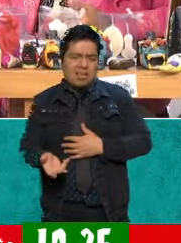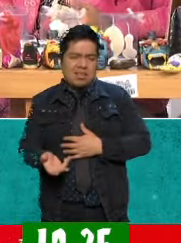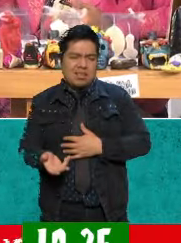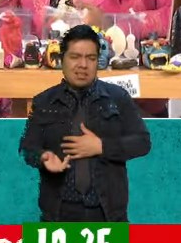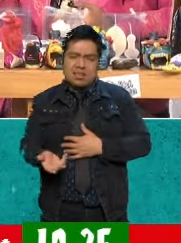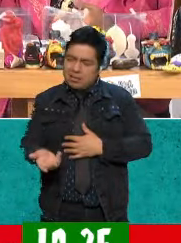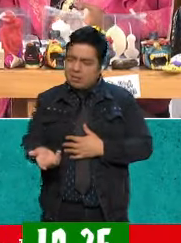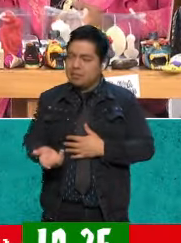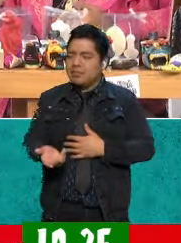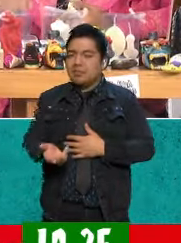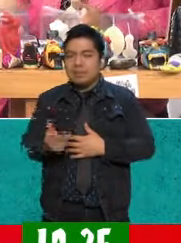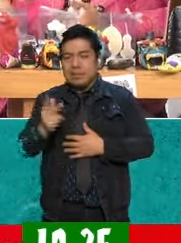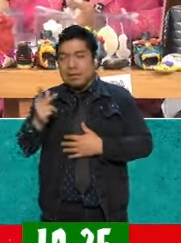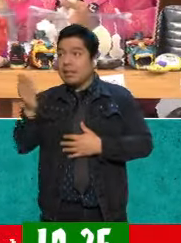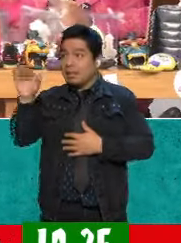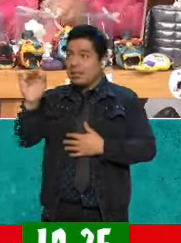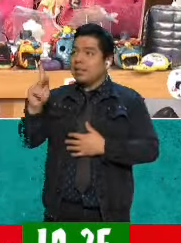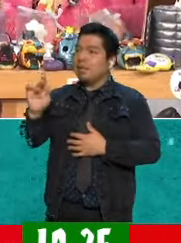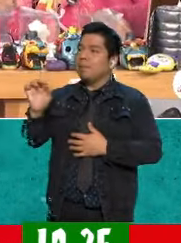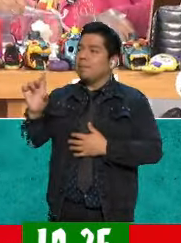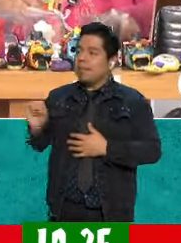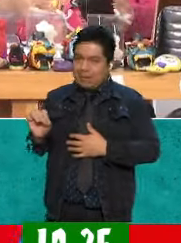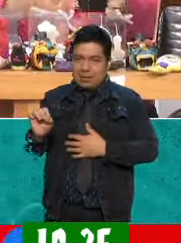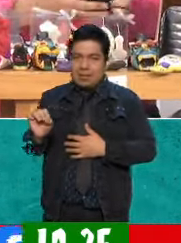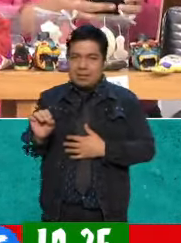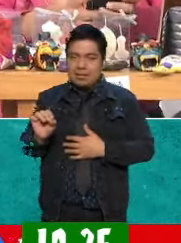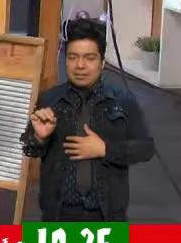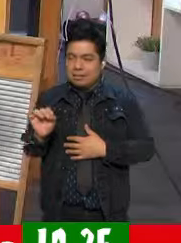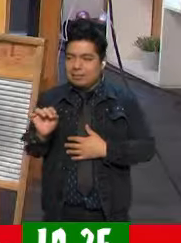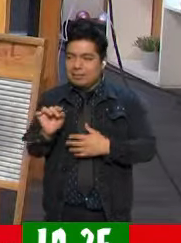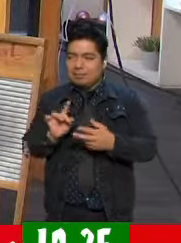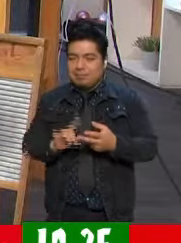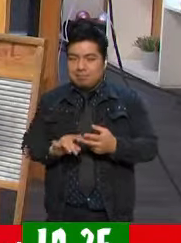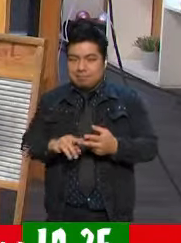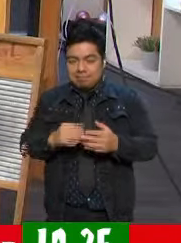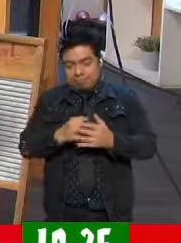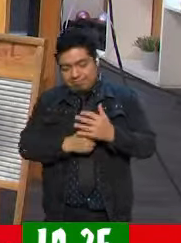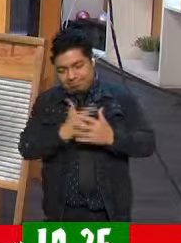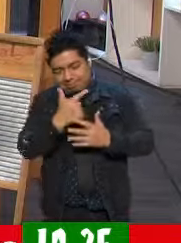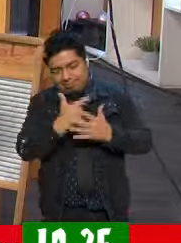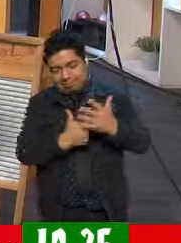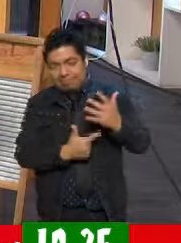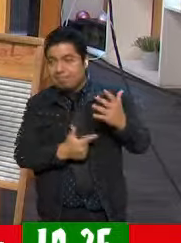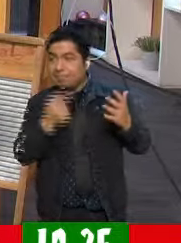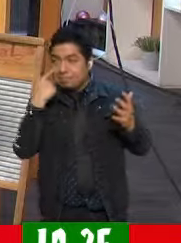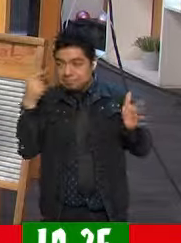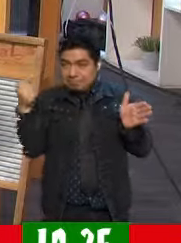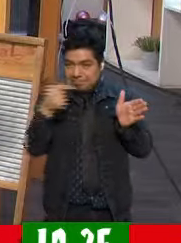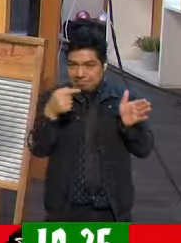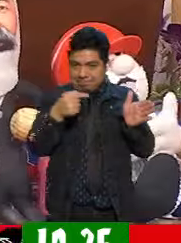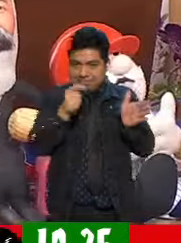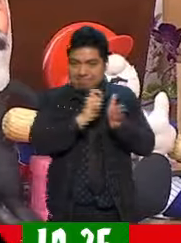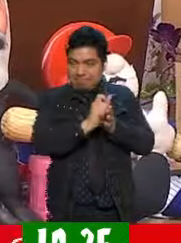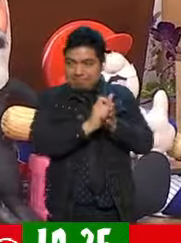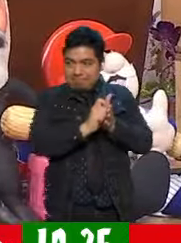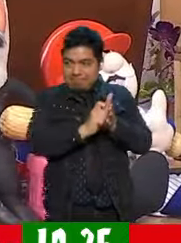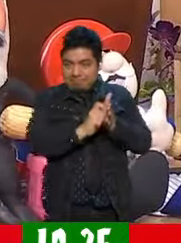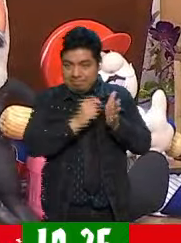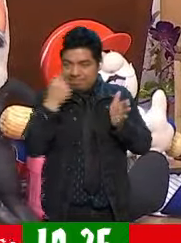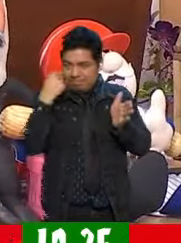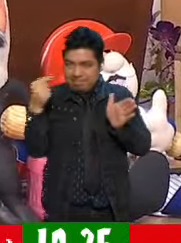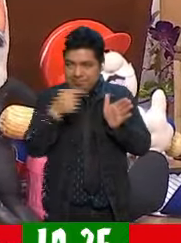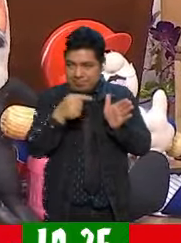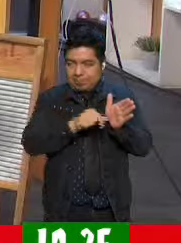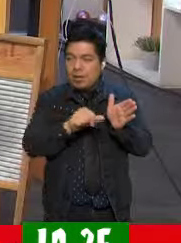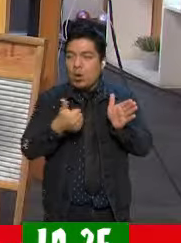le voy a recomendar. Pedrito, que está borracho. Te voy a pasar un oculista. Chelina. A ver, apúntale. No, a ver, bella. Luego hay otros